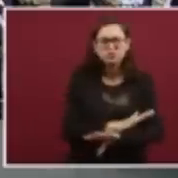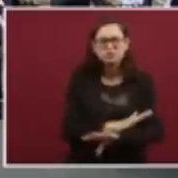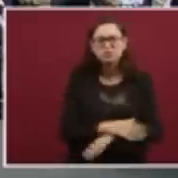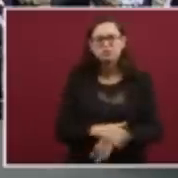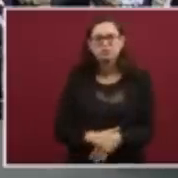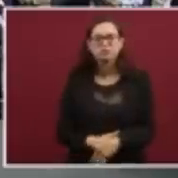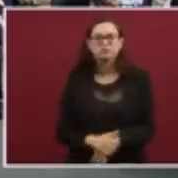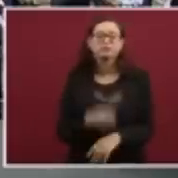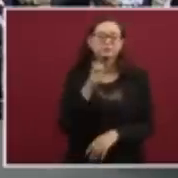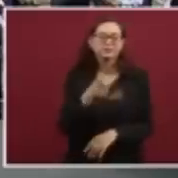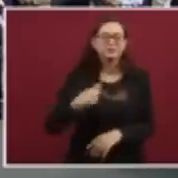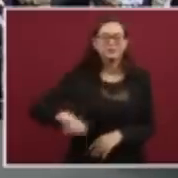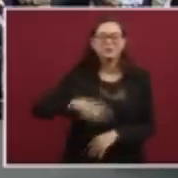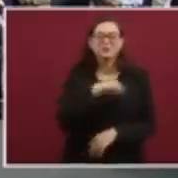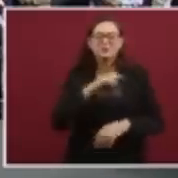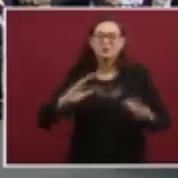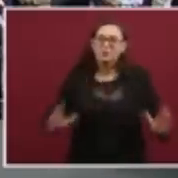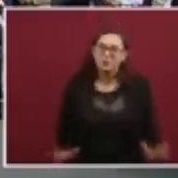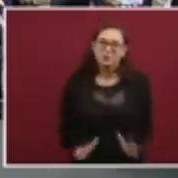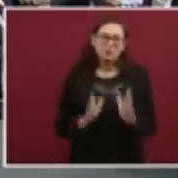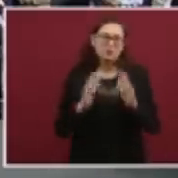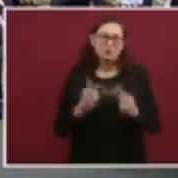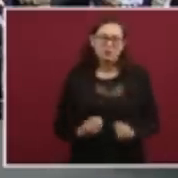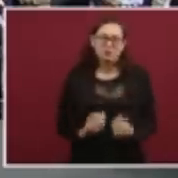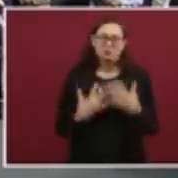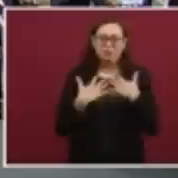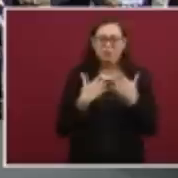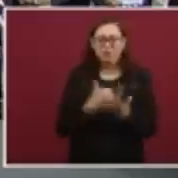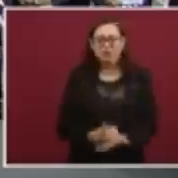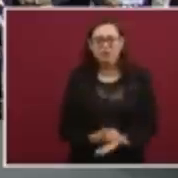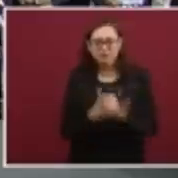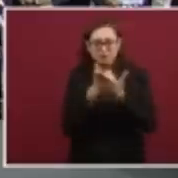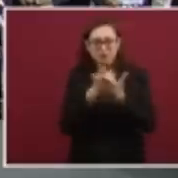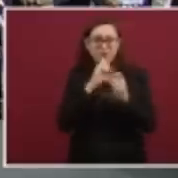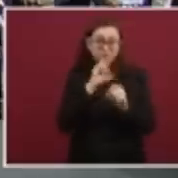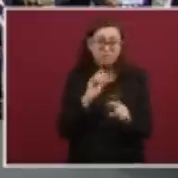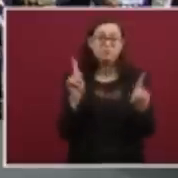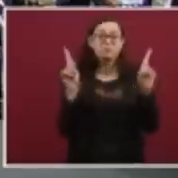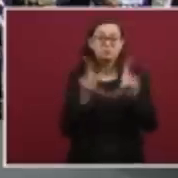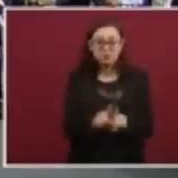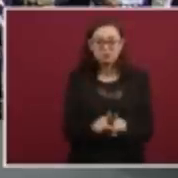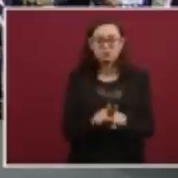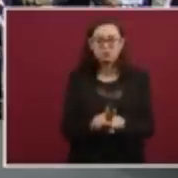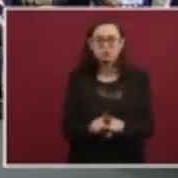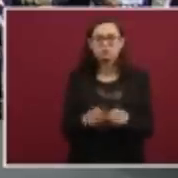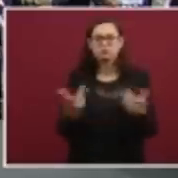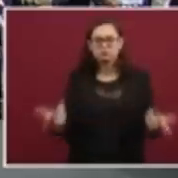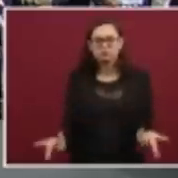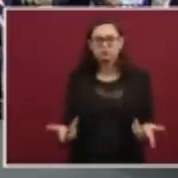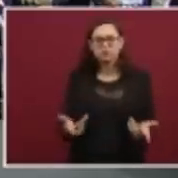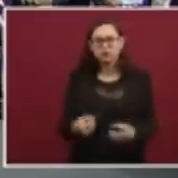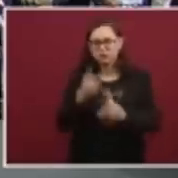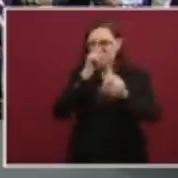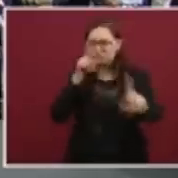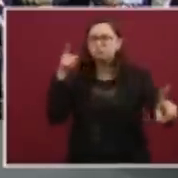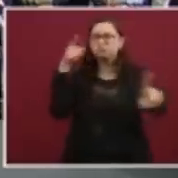y esto nos anima y también que vayamos a la transformación por el camino de la